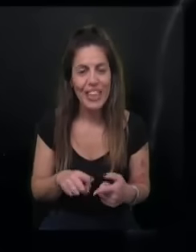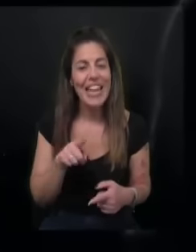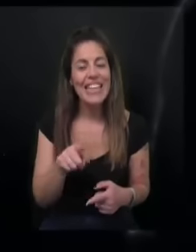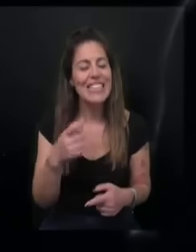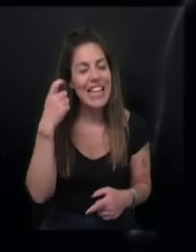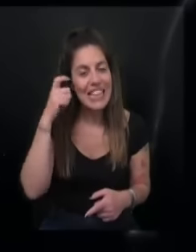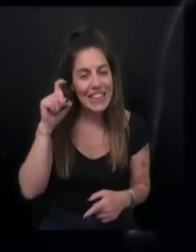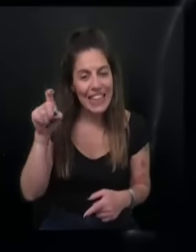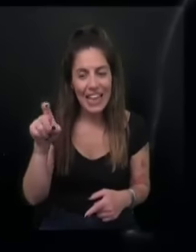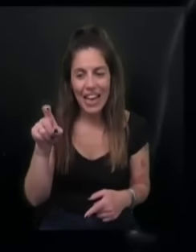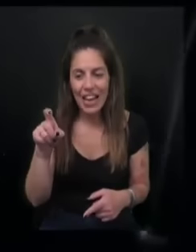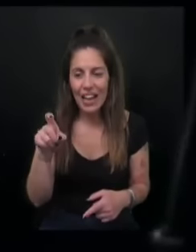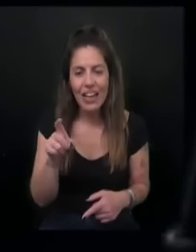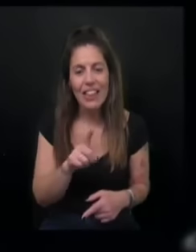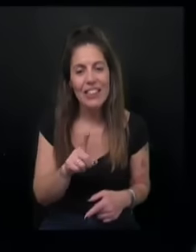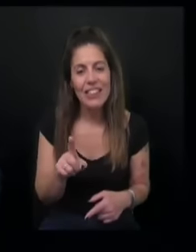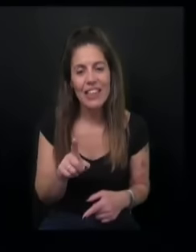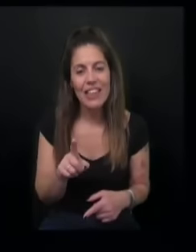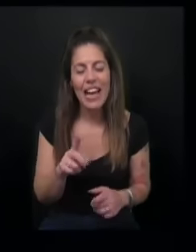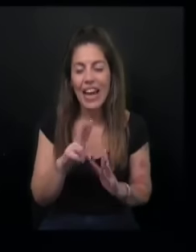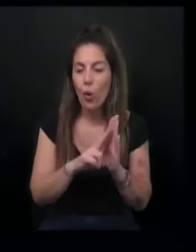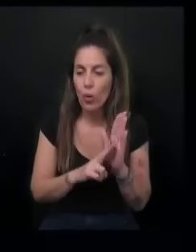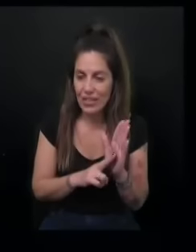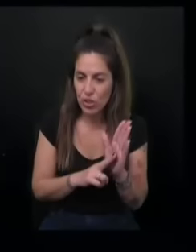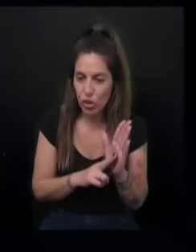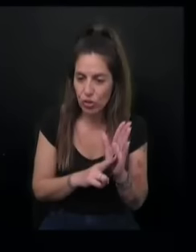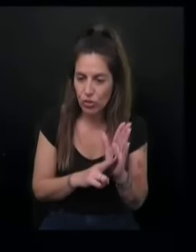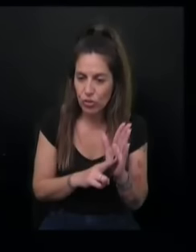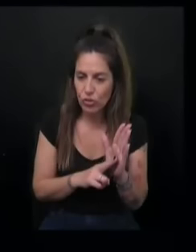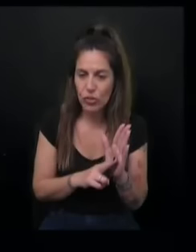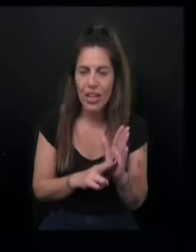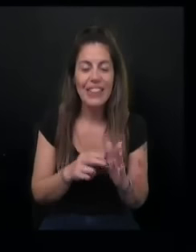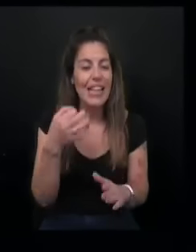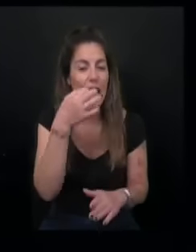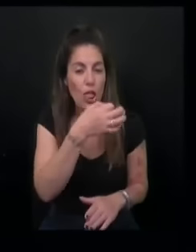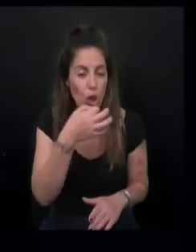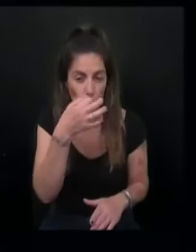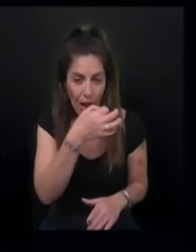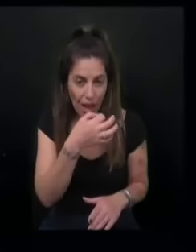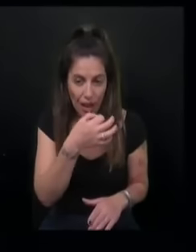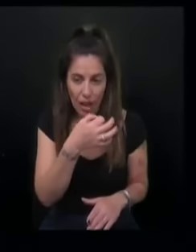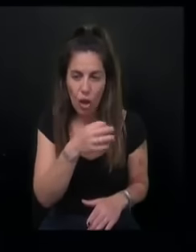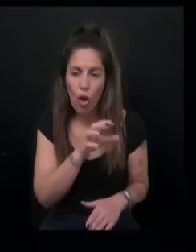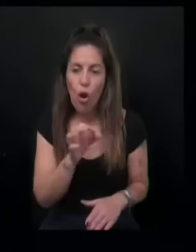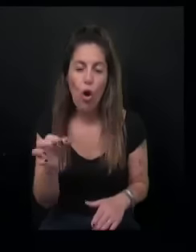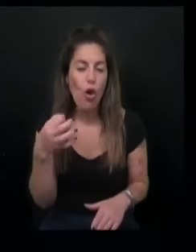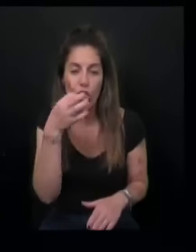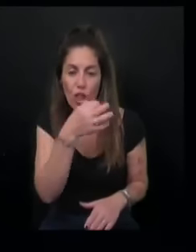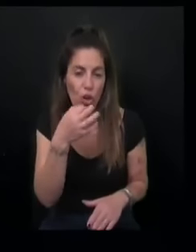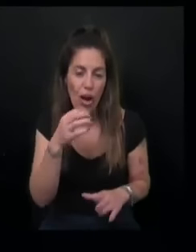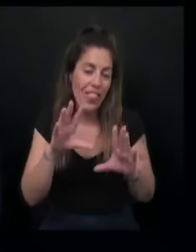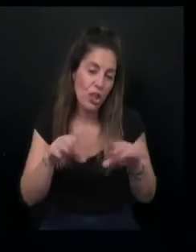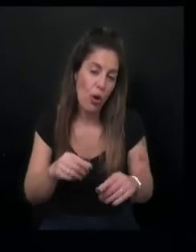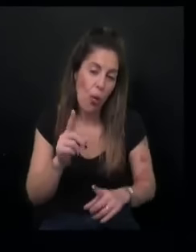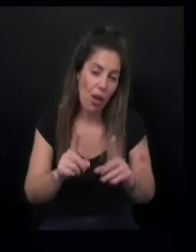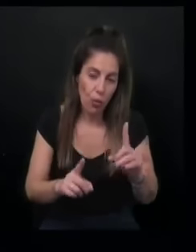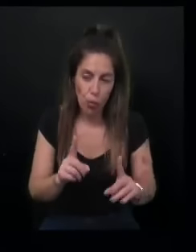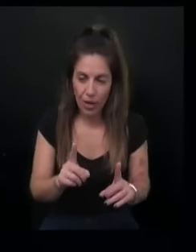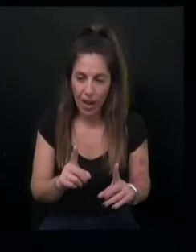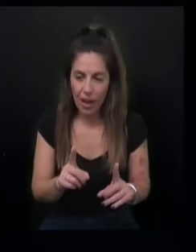idea no de regulación de la droga o de drogas no sé si de todas o de